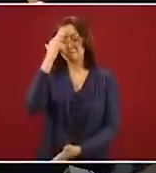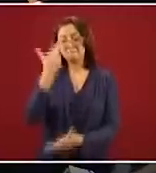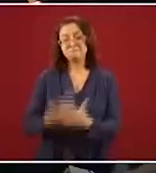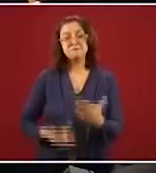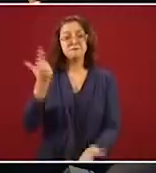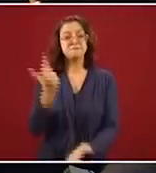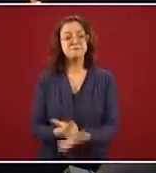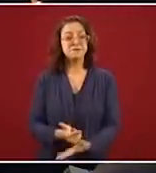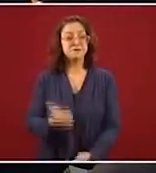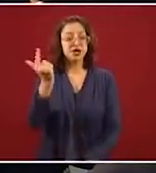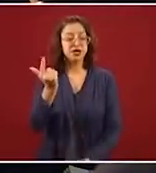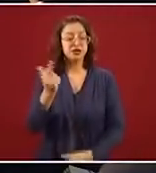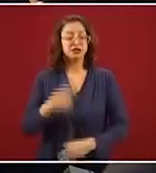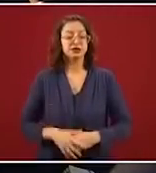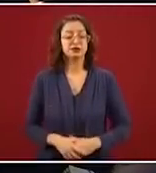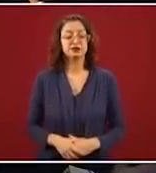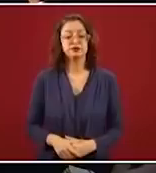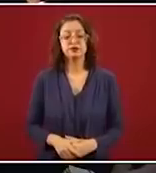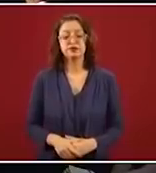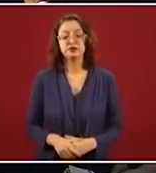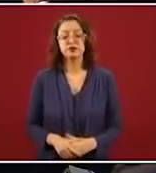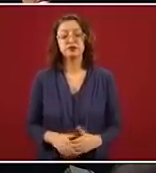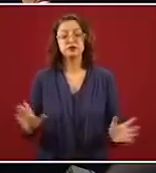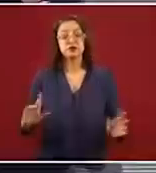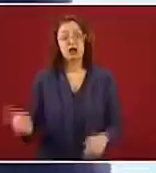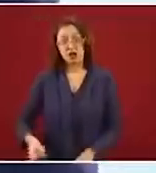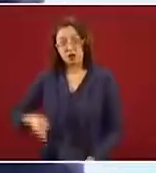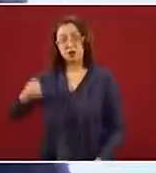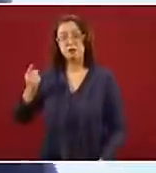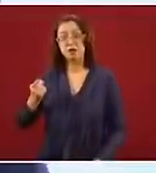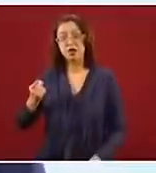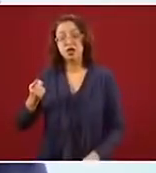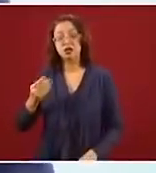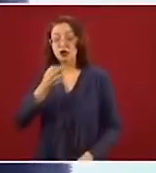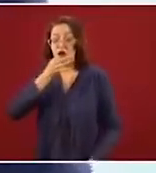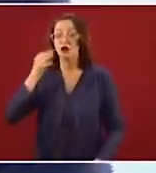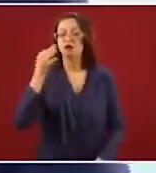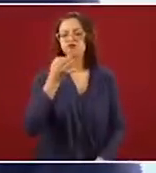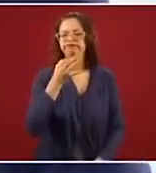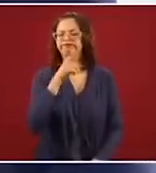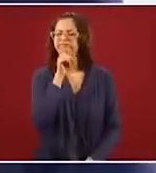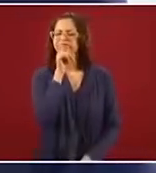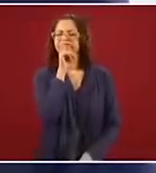Y no es amenaza, ni siquiera es advertencia,